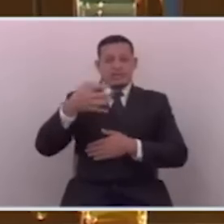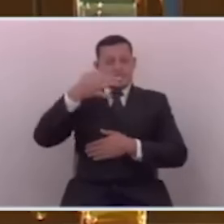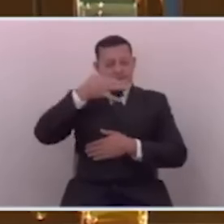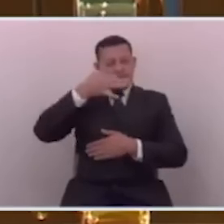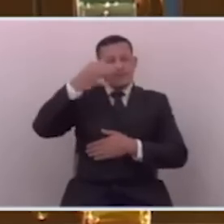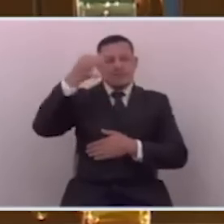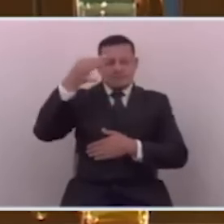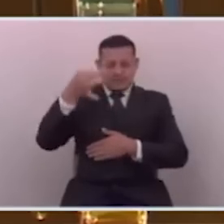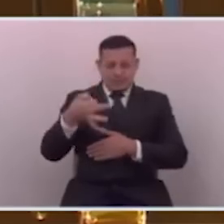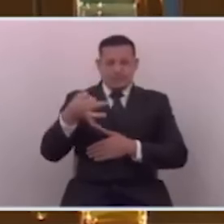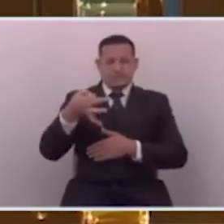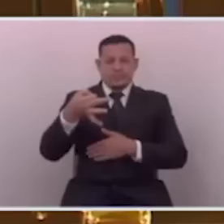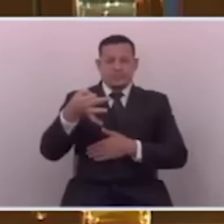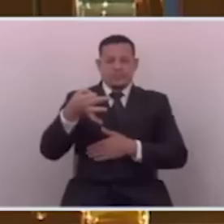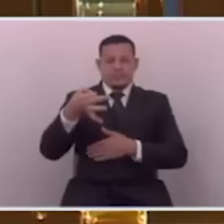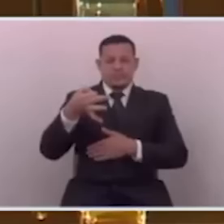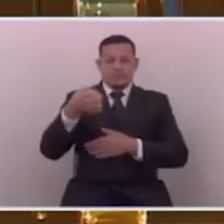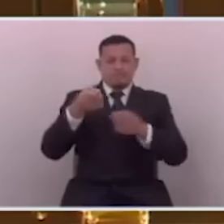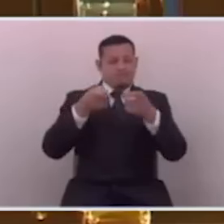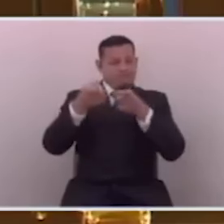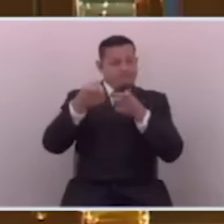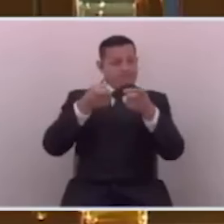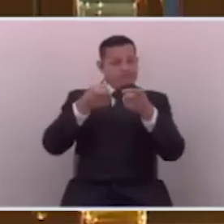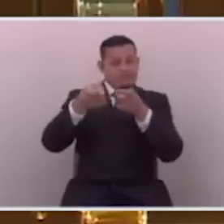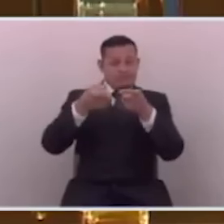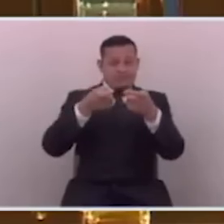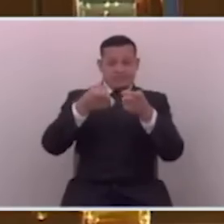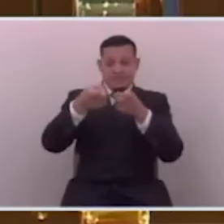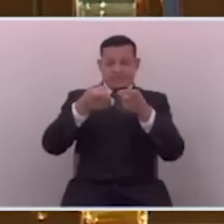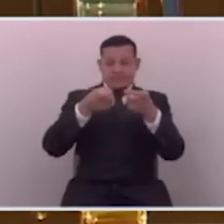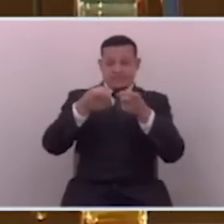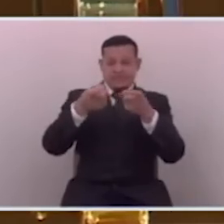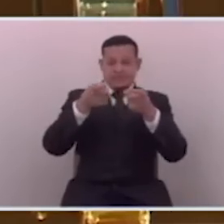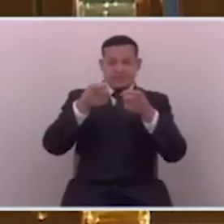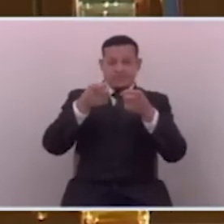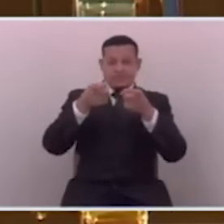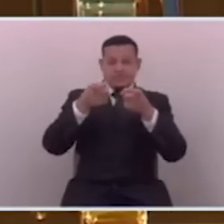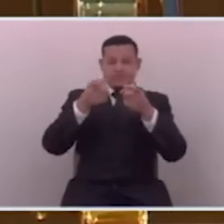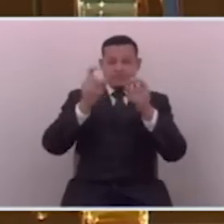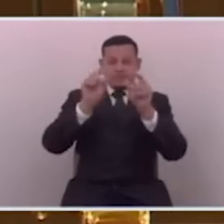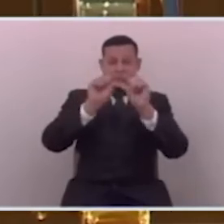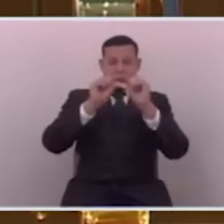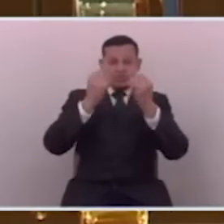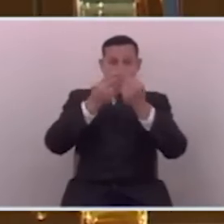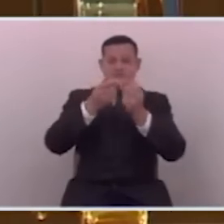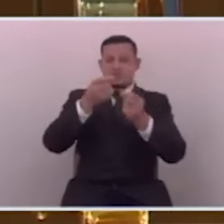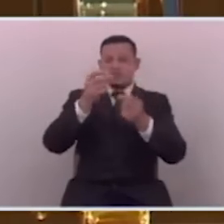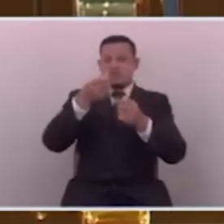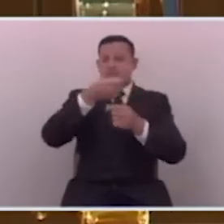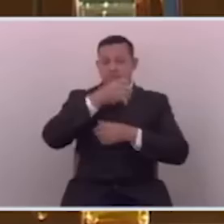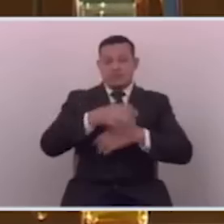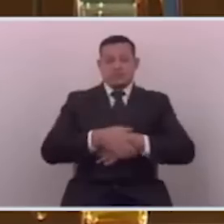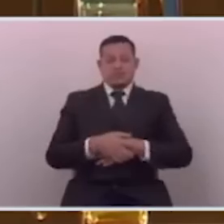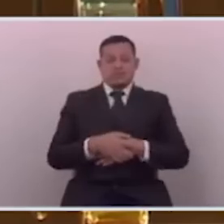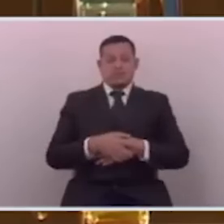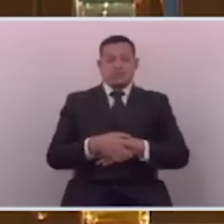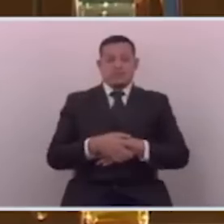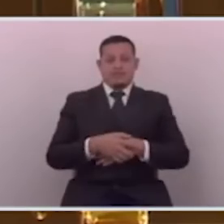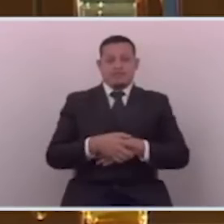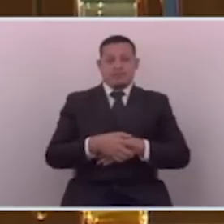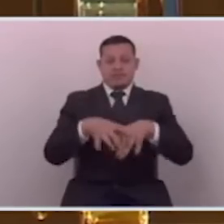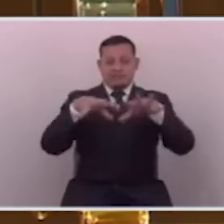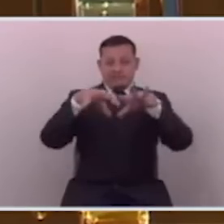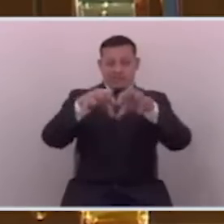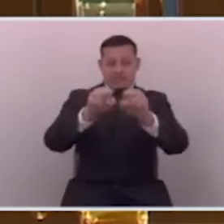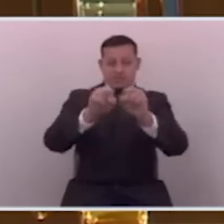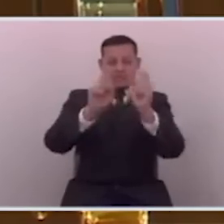la verdad fue manejada por un monopolio de la información, un monopolio